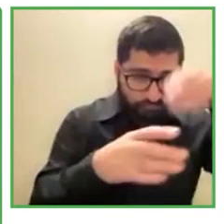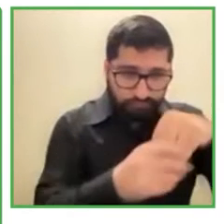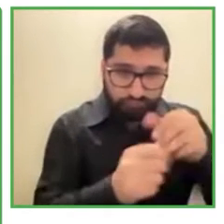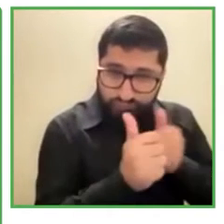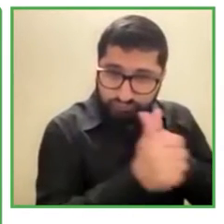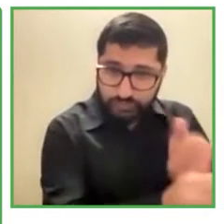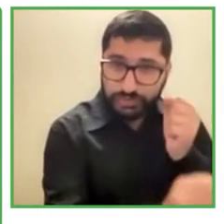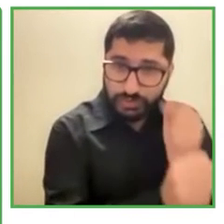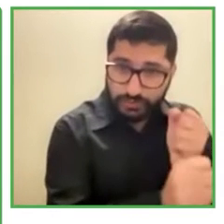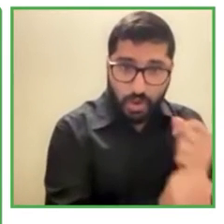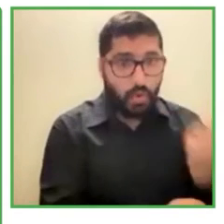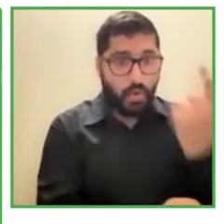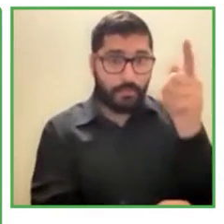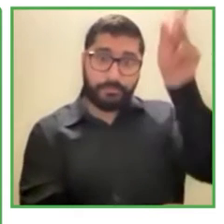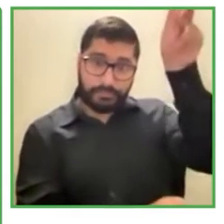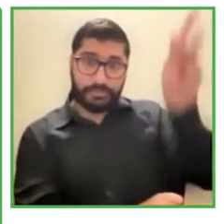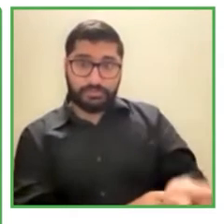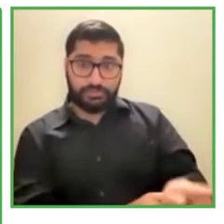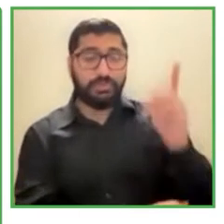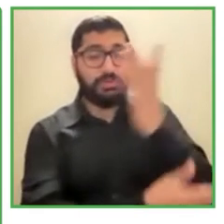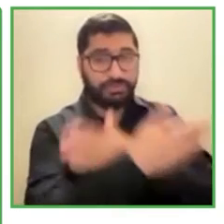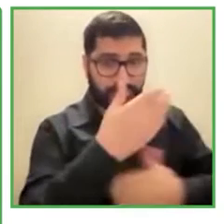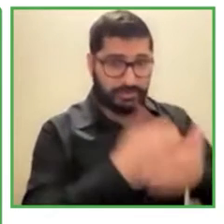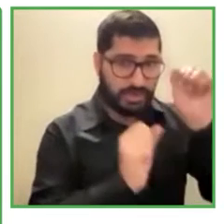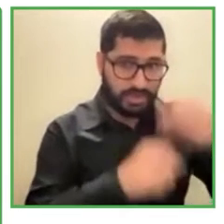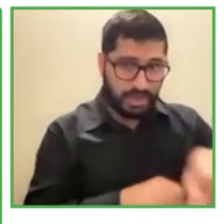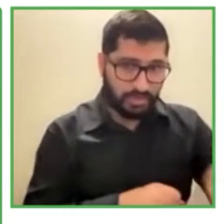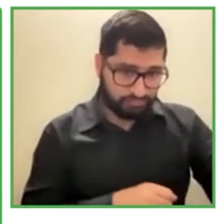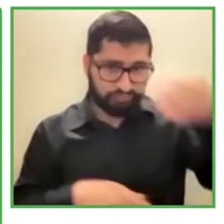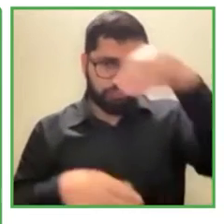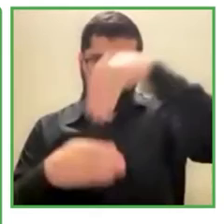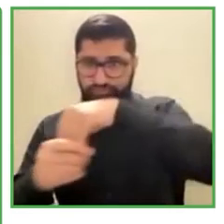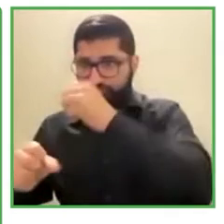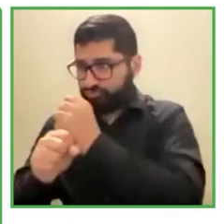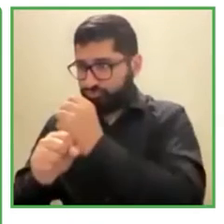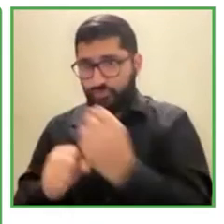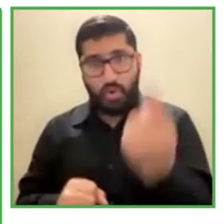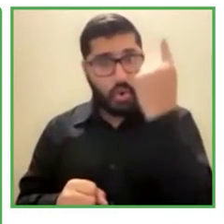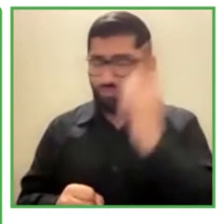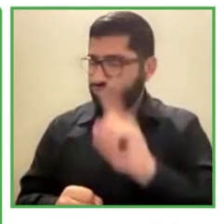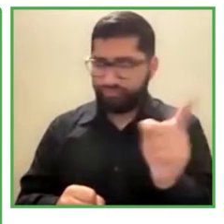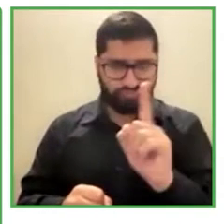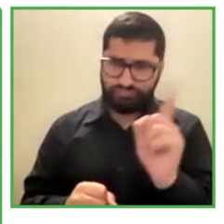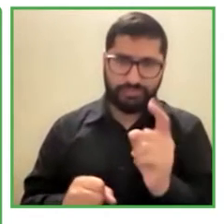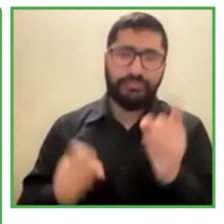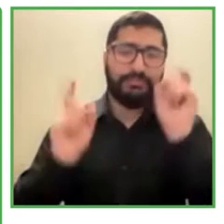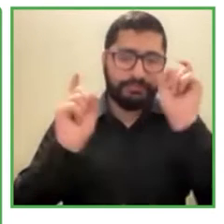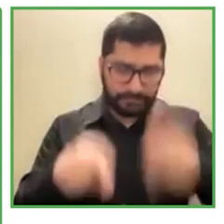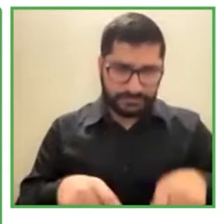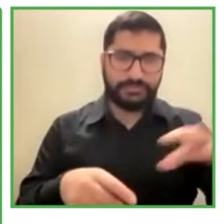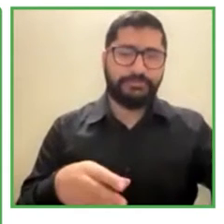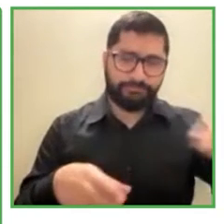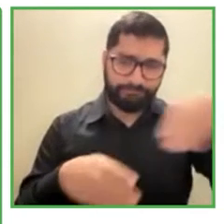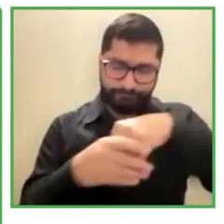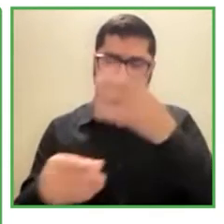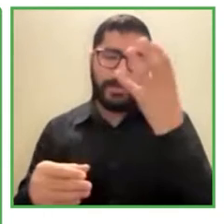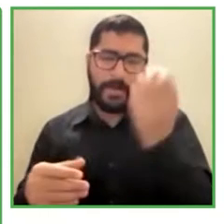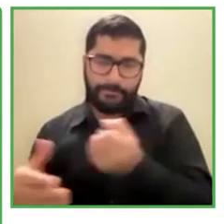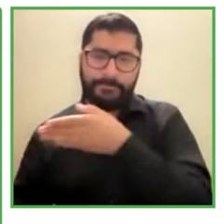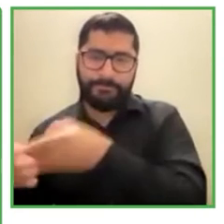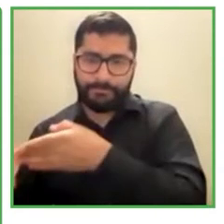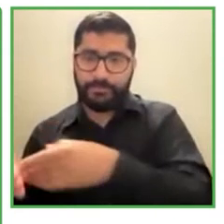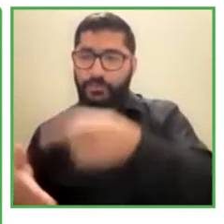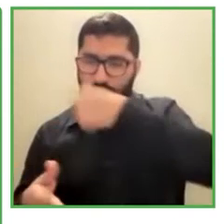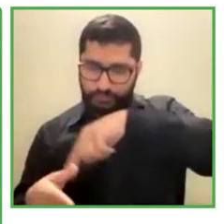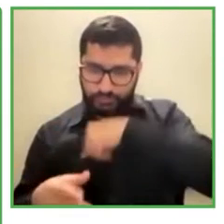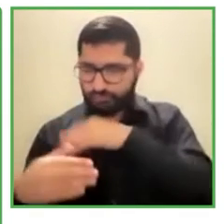queremos cerrar la brecha entre ambos. Así que tenemos un proceso muy único. Primero, hacemos un análisis del trabajo